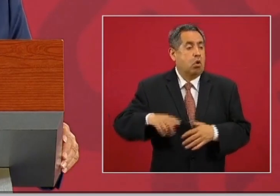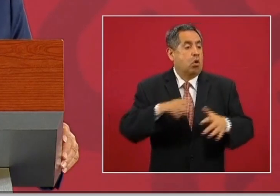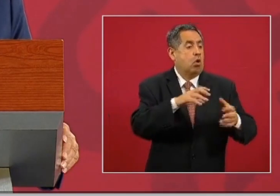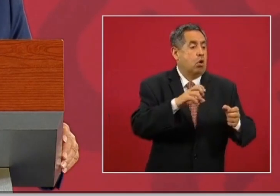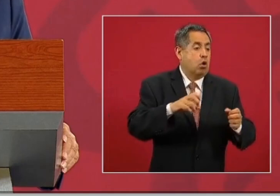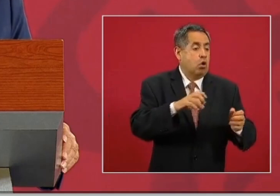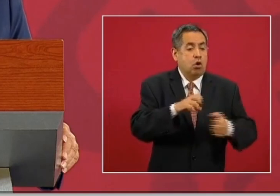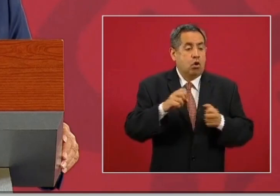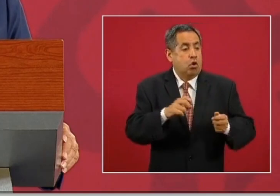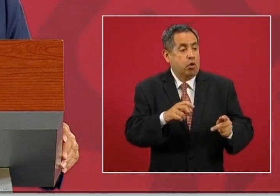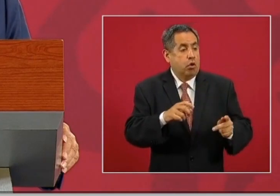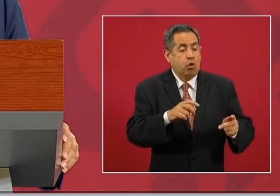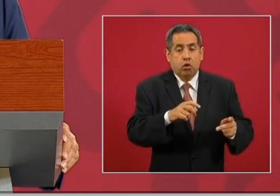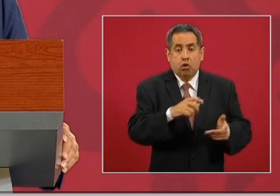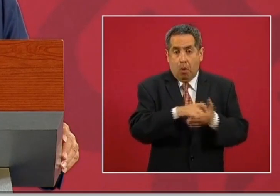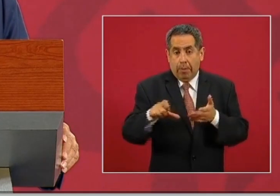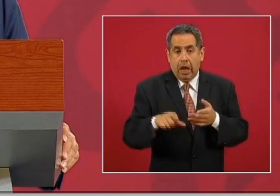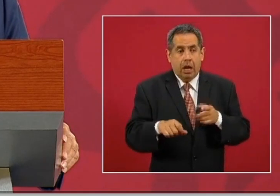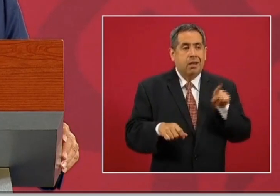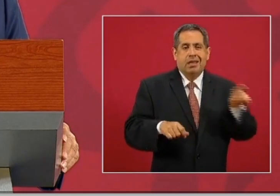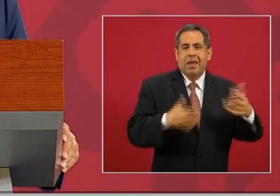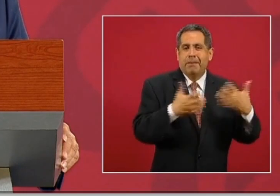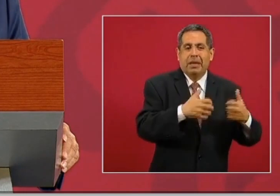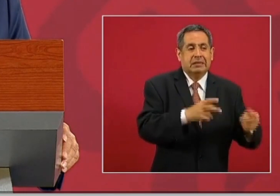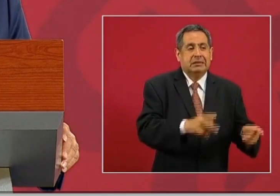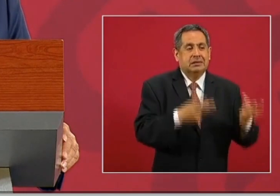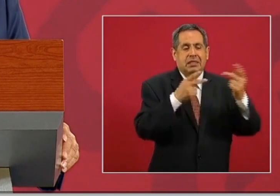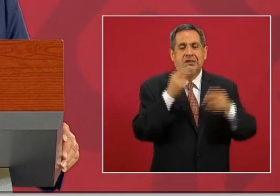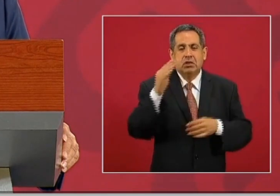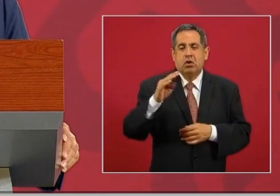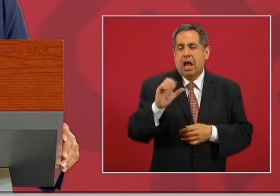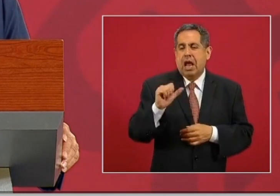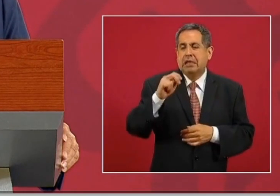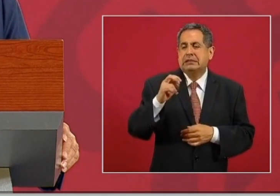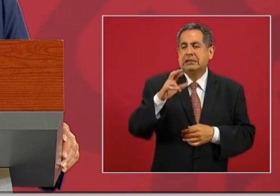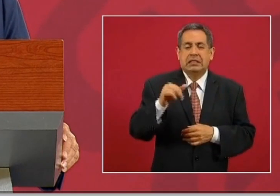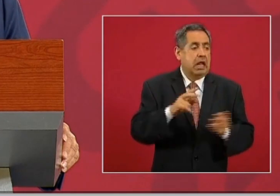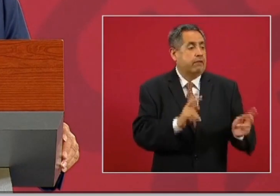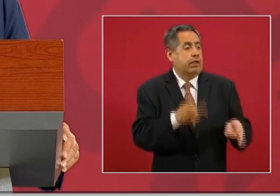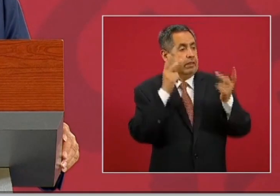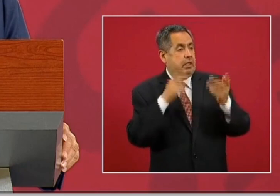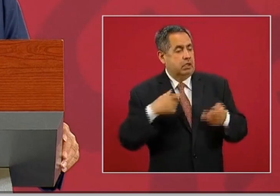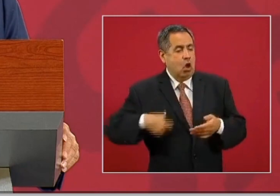que se causó con la compra